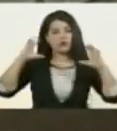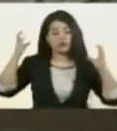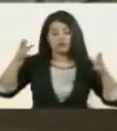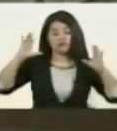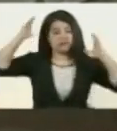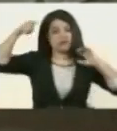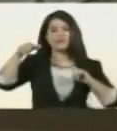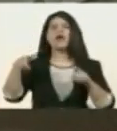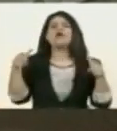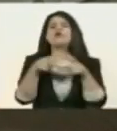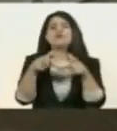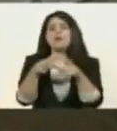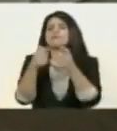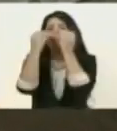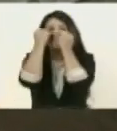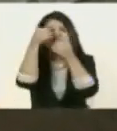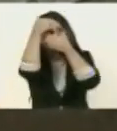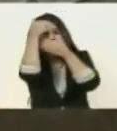de terroristas que